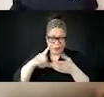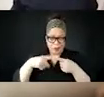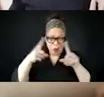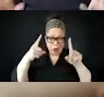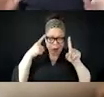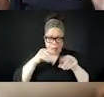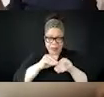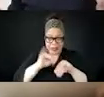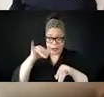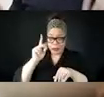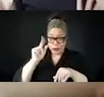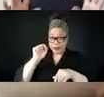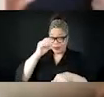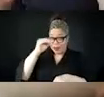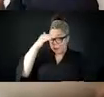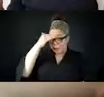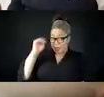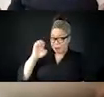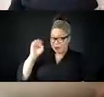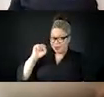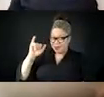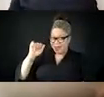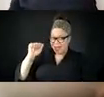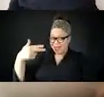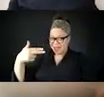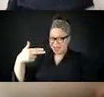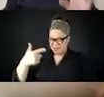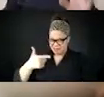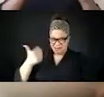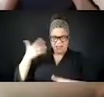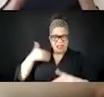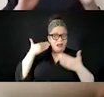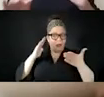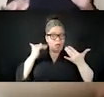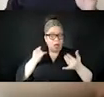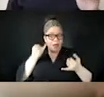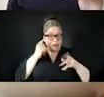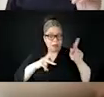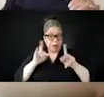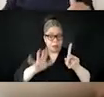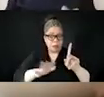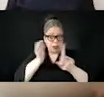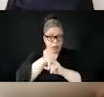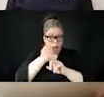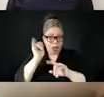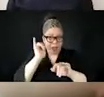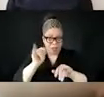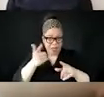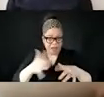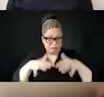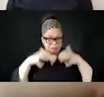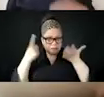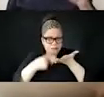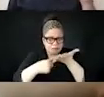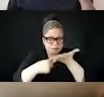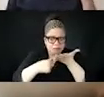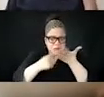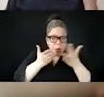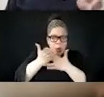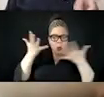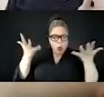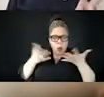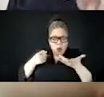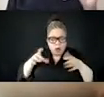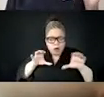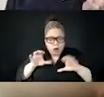vieron pero hay una escena donde se habla sobre lo que le quieren hacer a las panteras negras y hablan